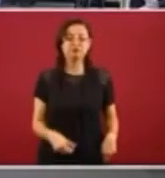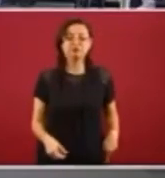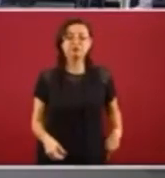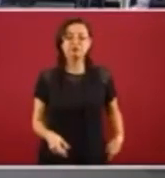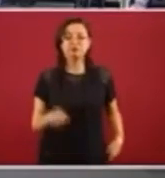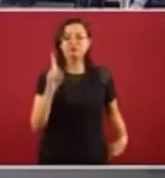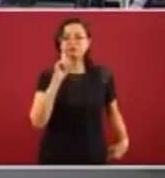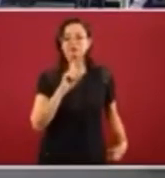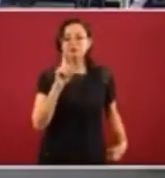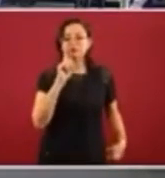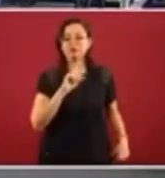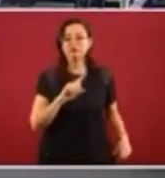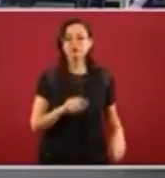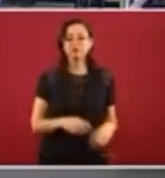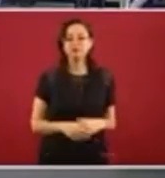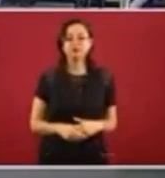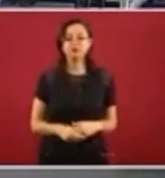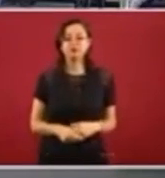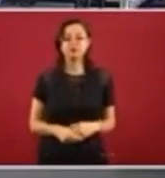Mujer. Mujer.